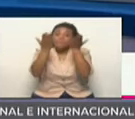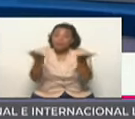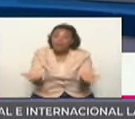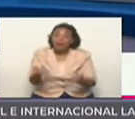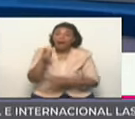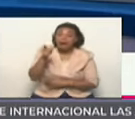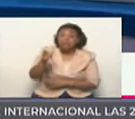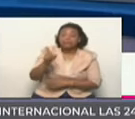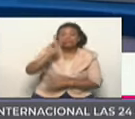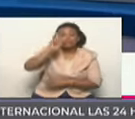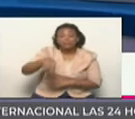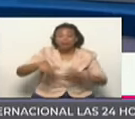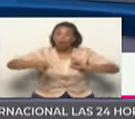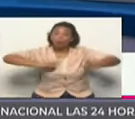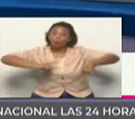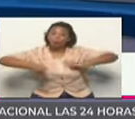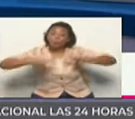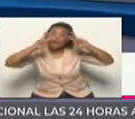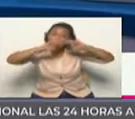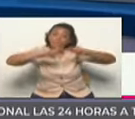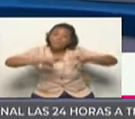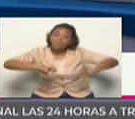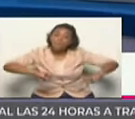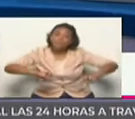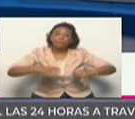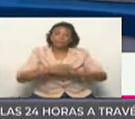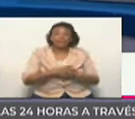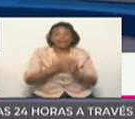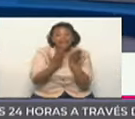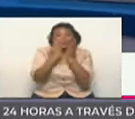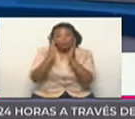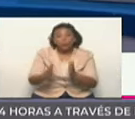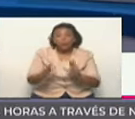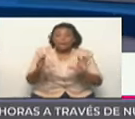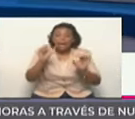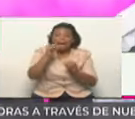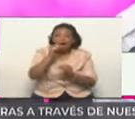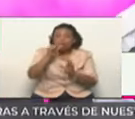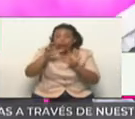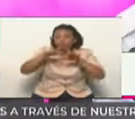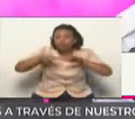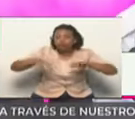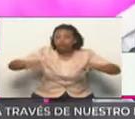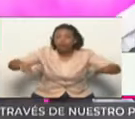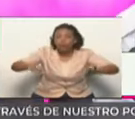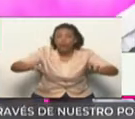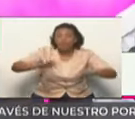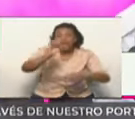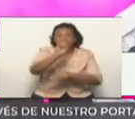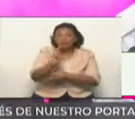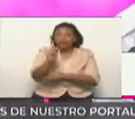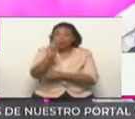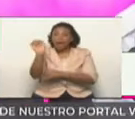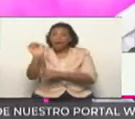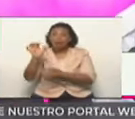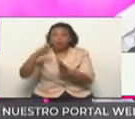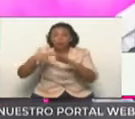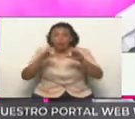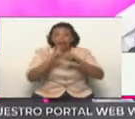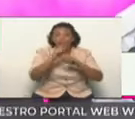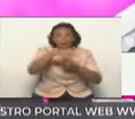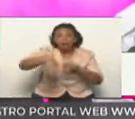y coordinador de investigación de la Estación Hidrobiológica de Turpialito en el Golfo de